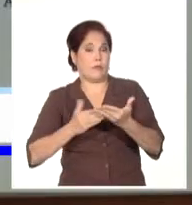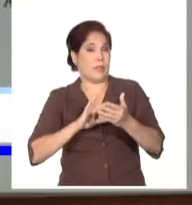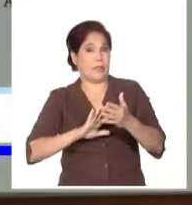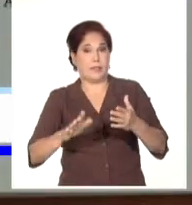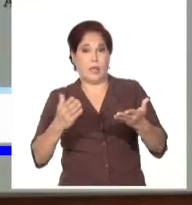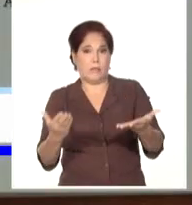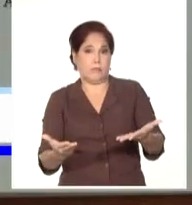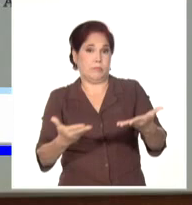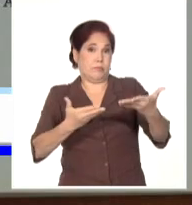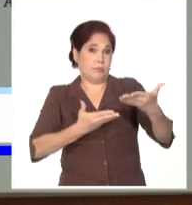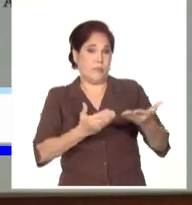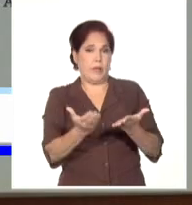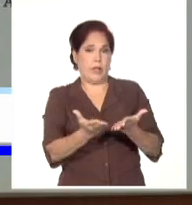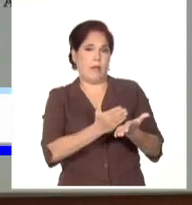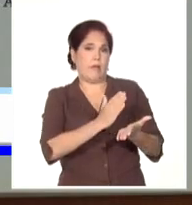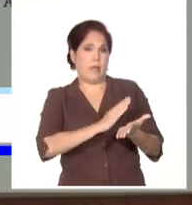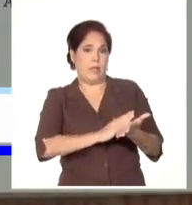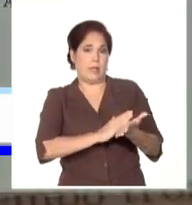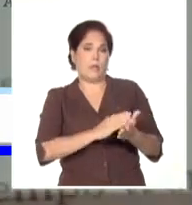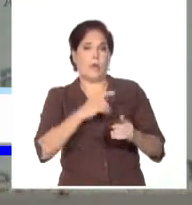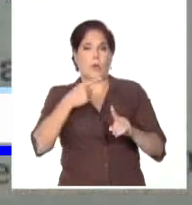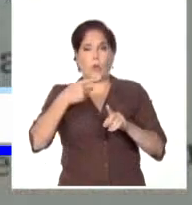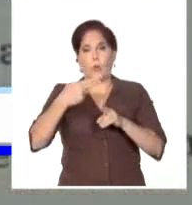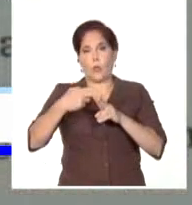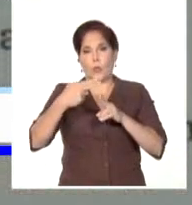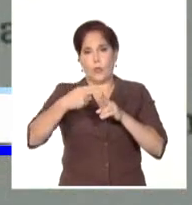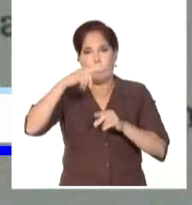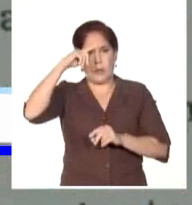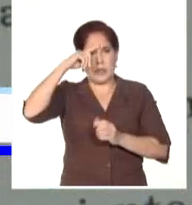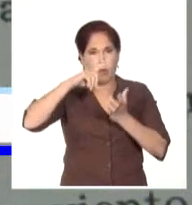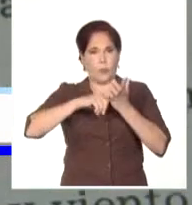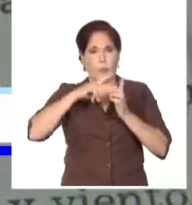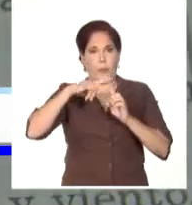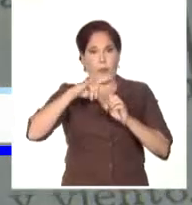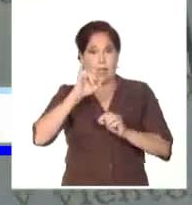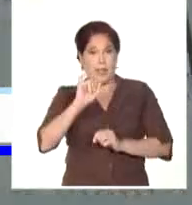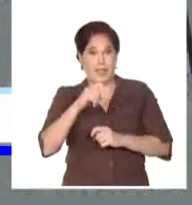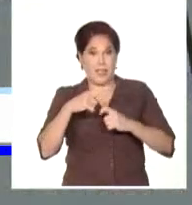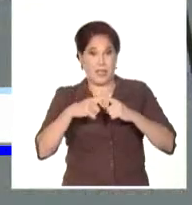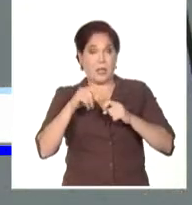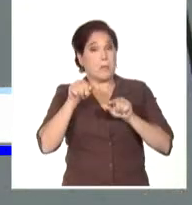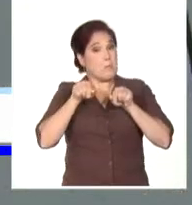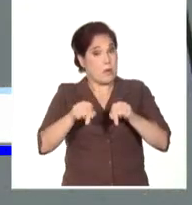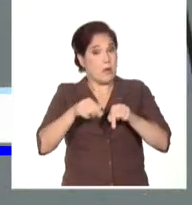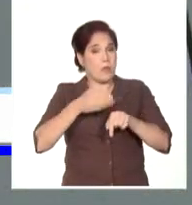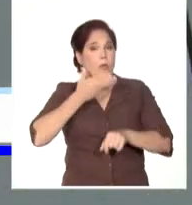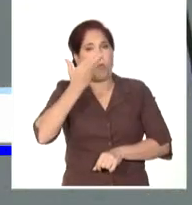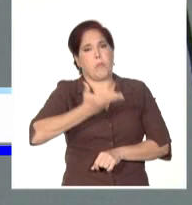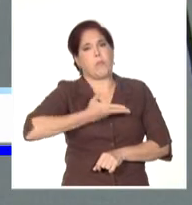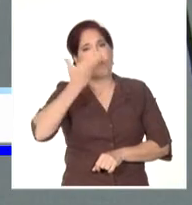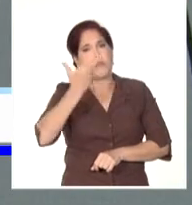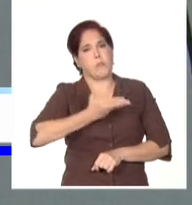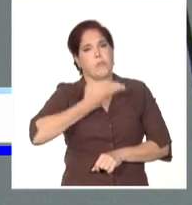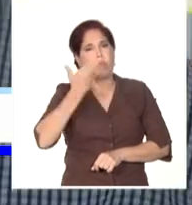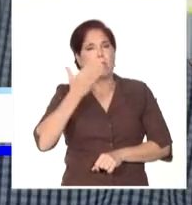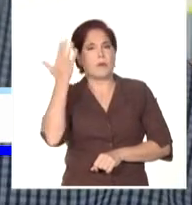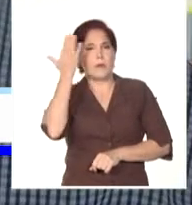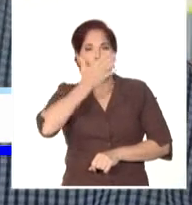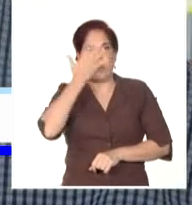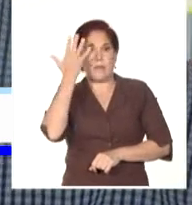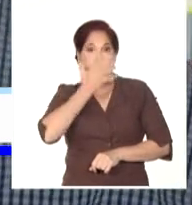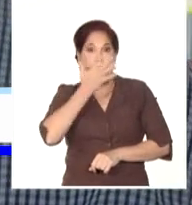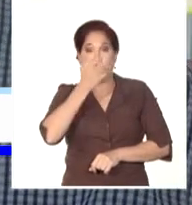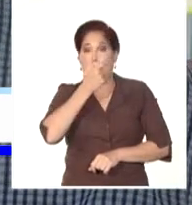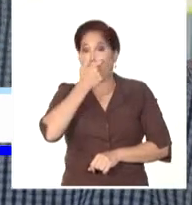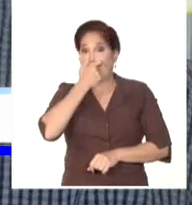plaqueta Sputnik 57, que reúne poemas de Nicolás Guillén publicados por Ediciones Unión. Un